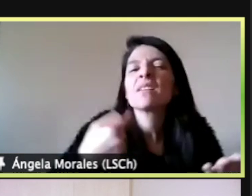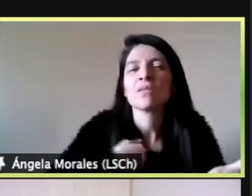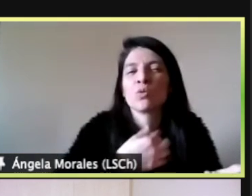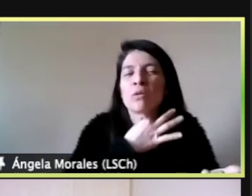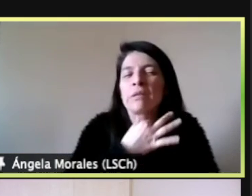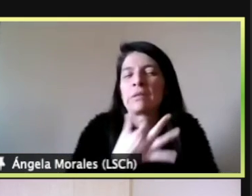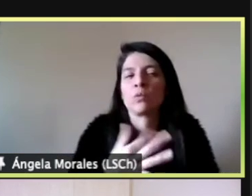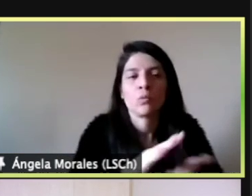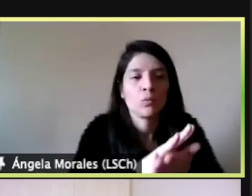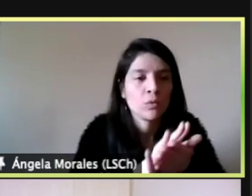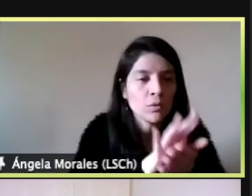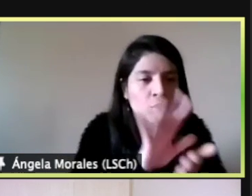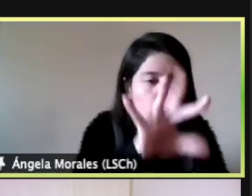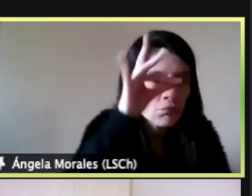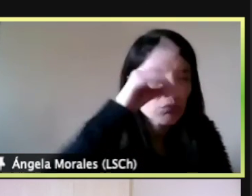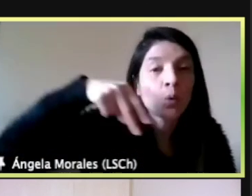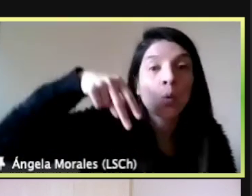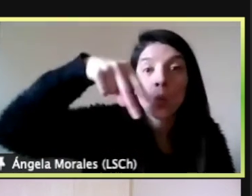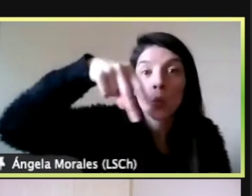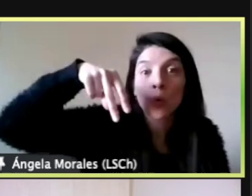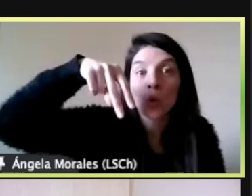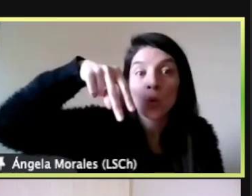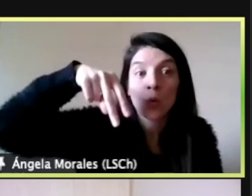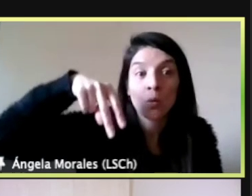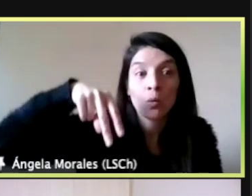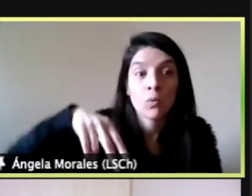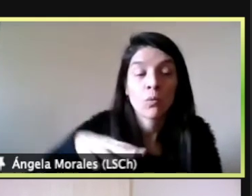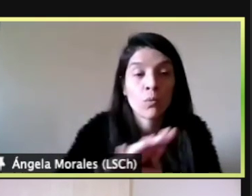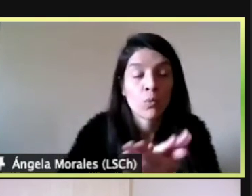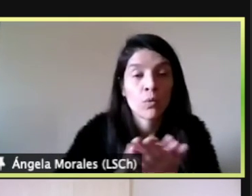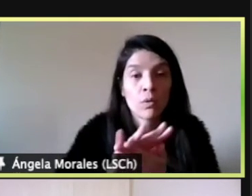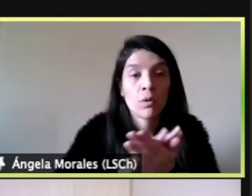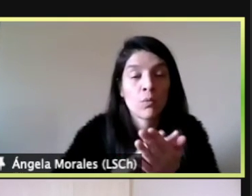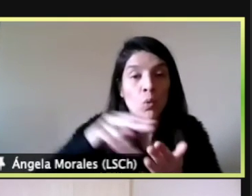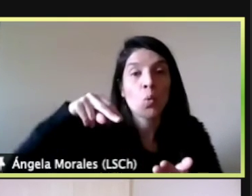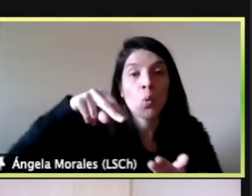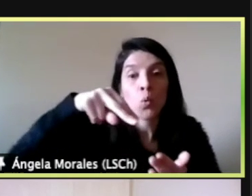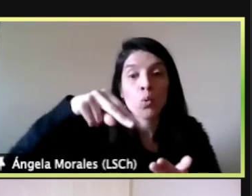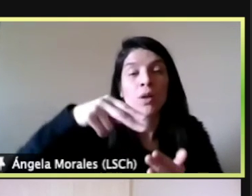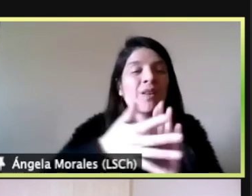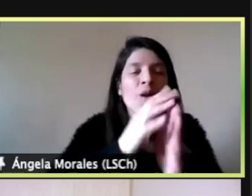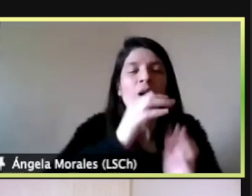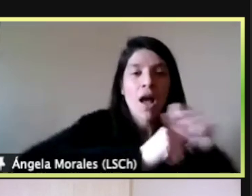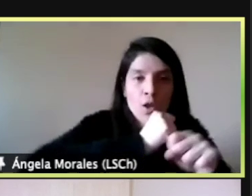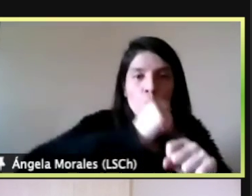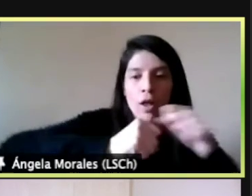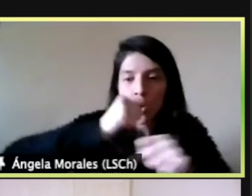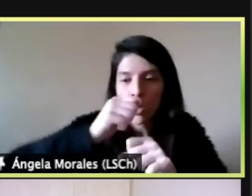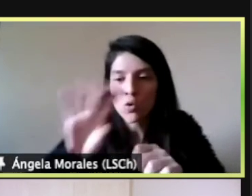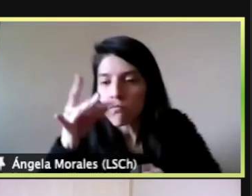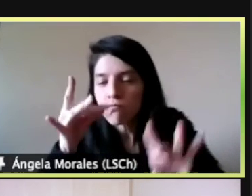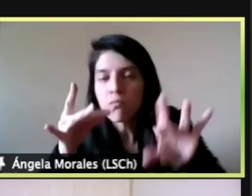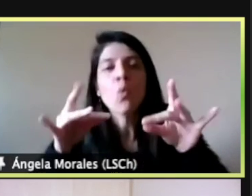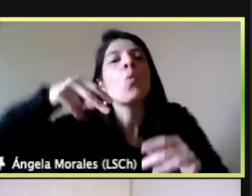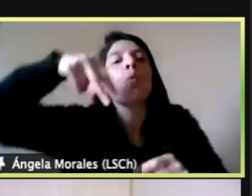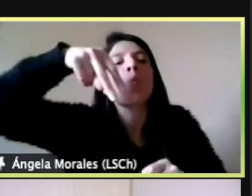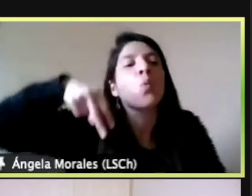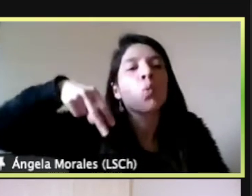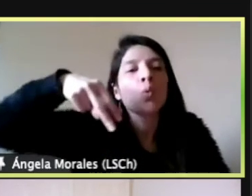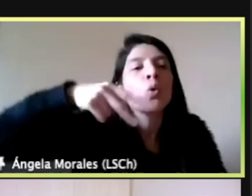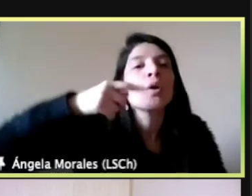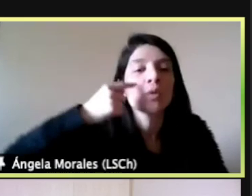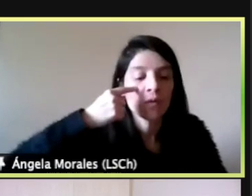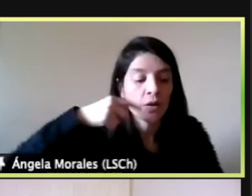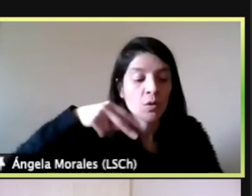junio de cada año, entonces yo podría decir, mira, cómo fue el homicidio, cómo fueron los